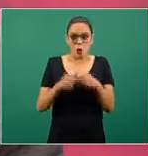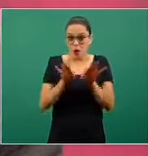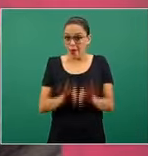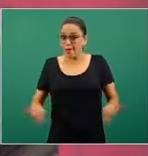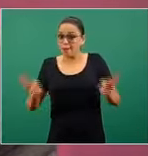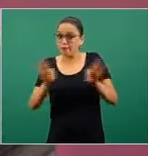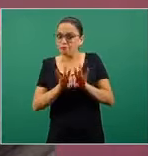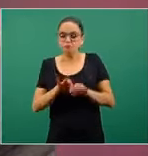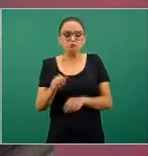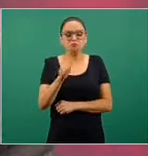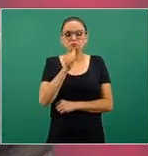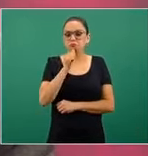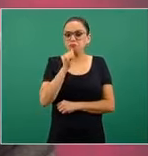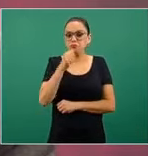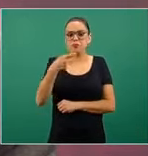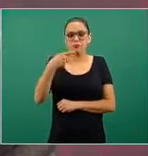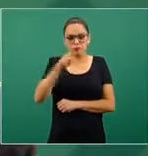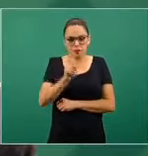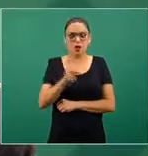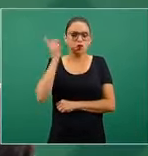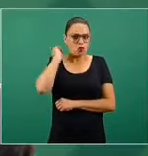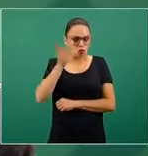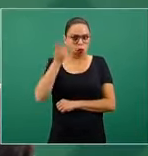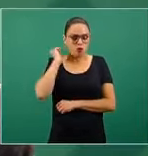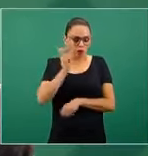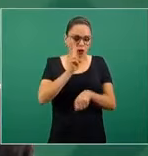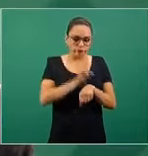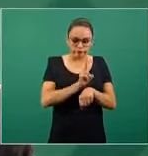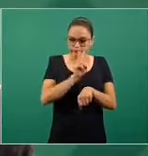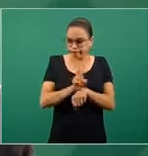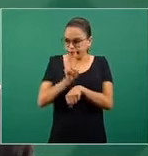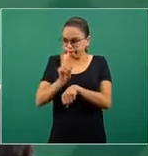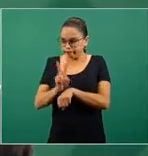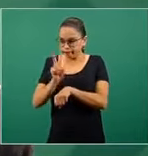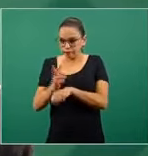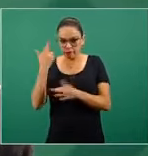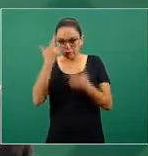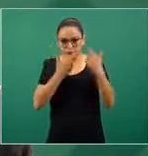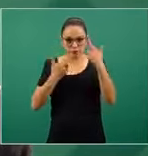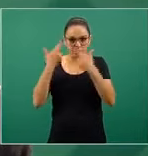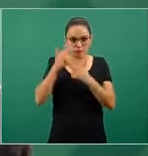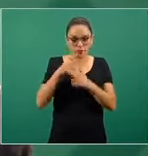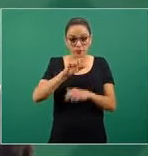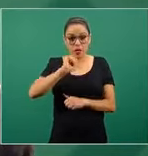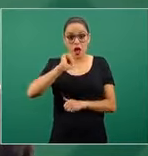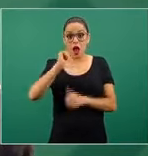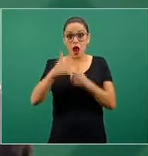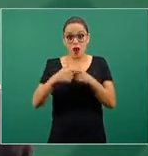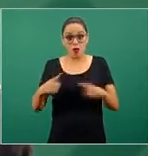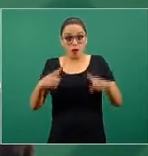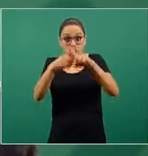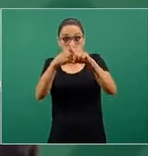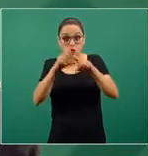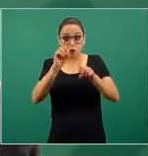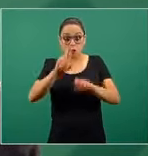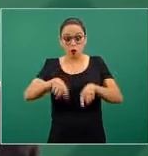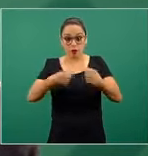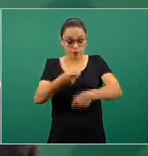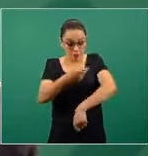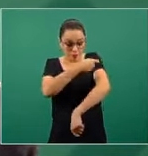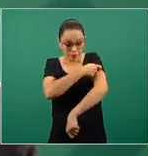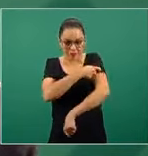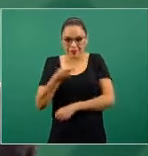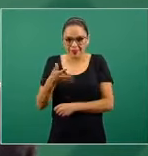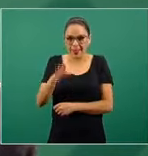desde luego, como se ve todos los días, monitoreando los eventos supuestamente asociados a vacunación e inmunización, ESAVIS,